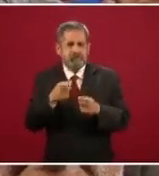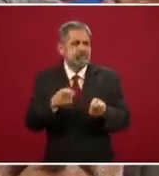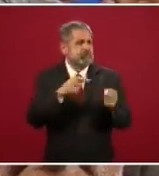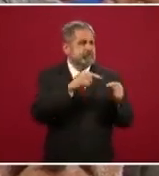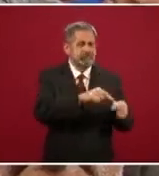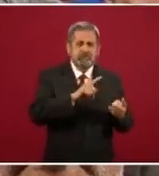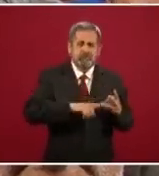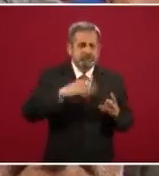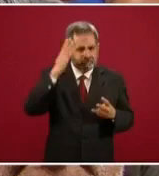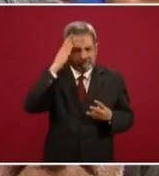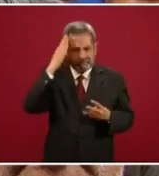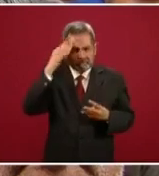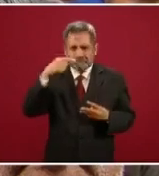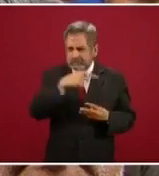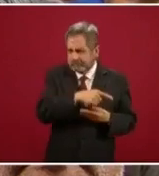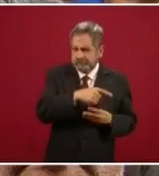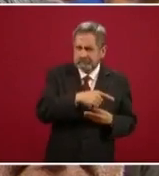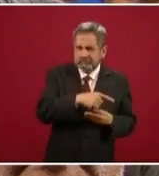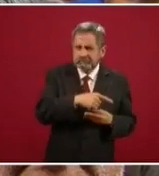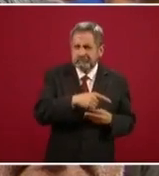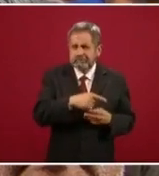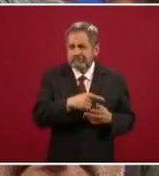los líderes